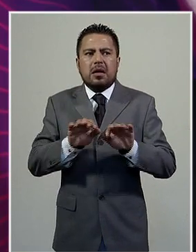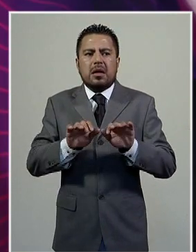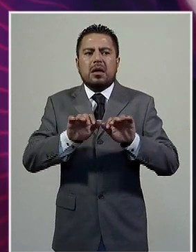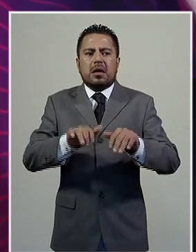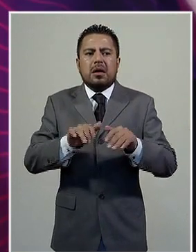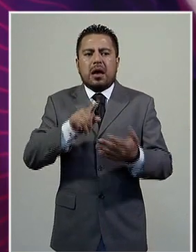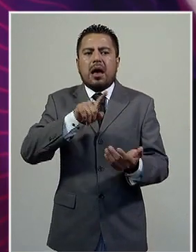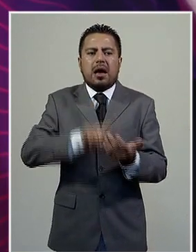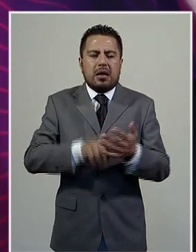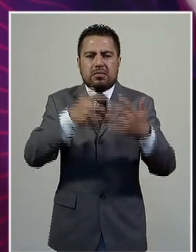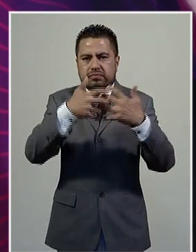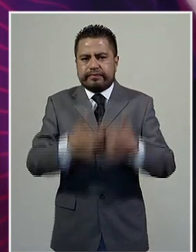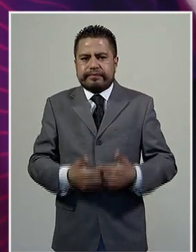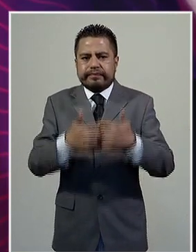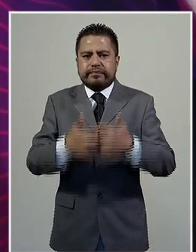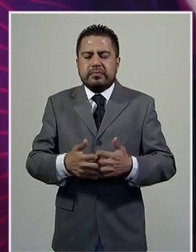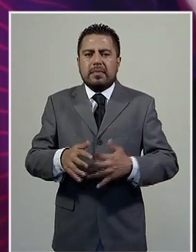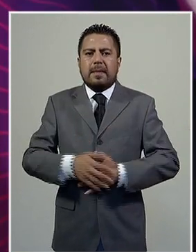dentro de las empresas.